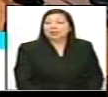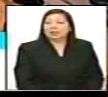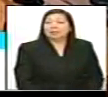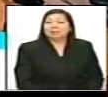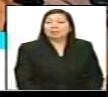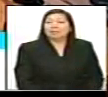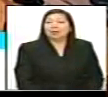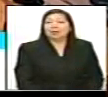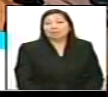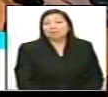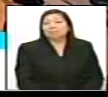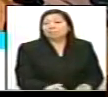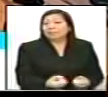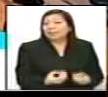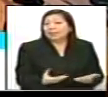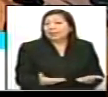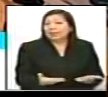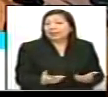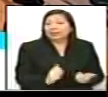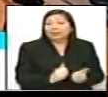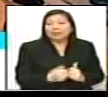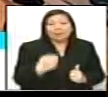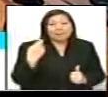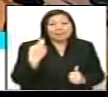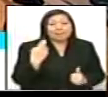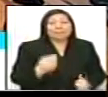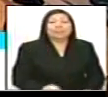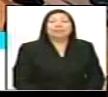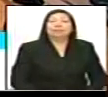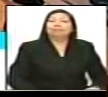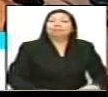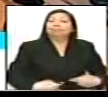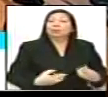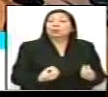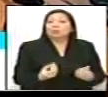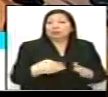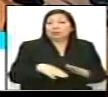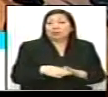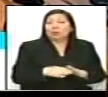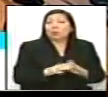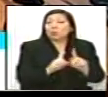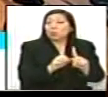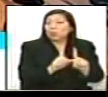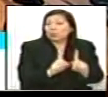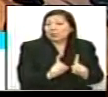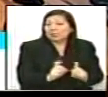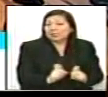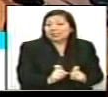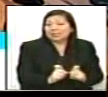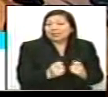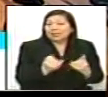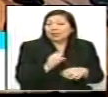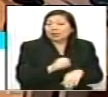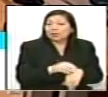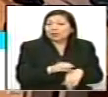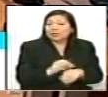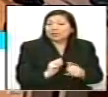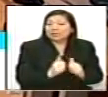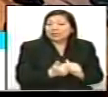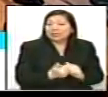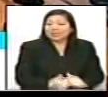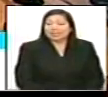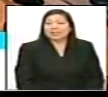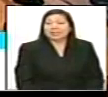nacional, y tanto en la reforma política, en la discusión, como incluso en la cuestión de este Consejo para la Reforma,